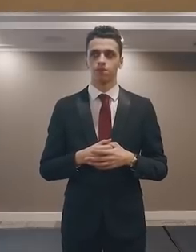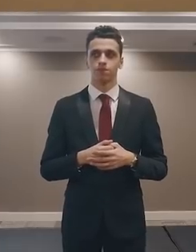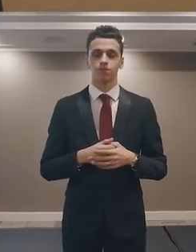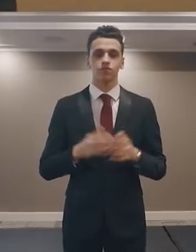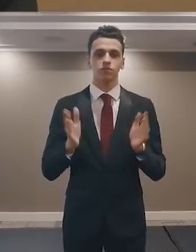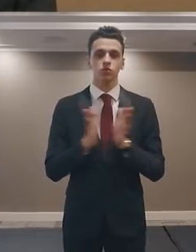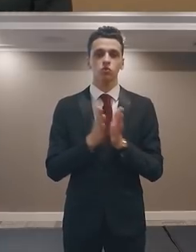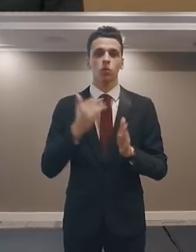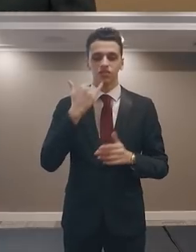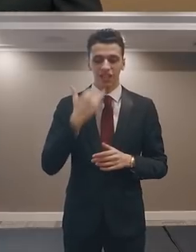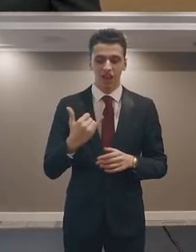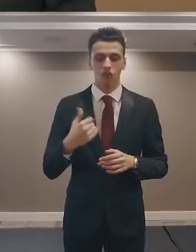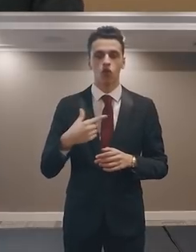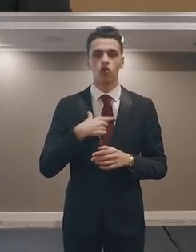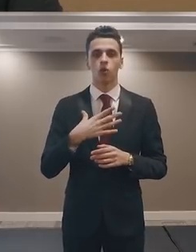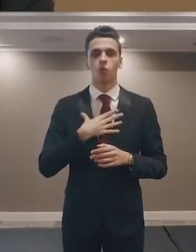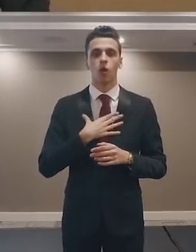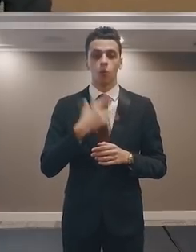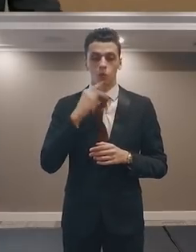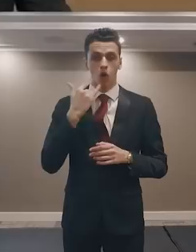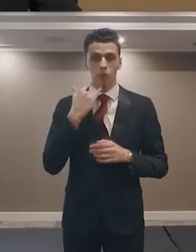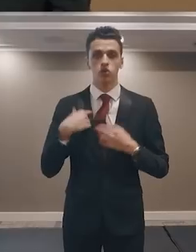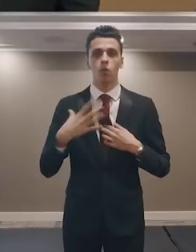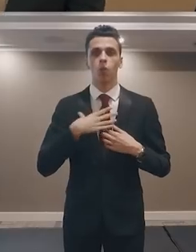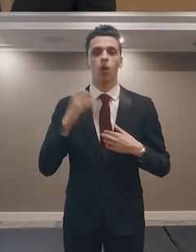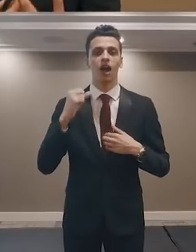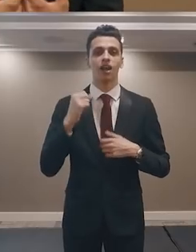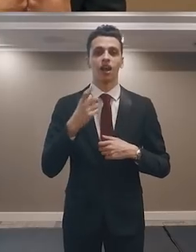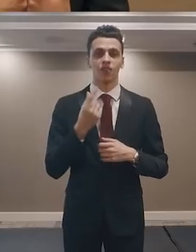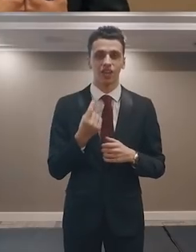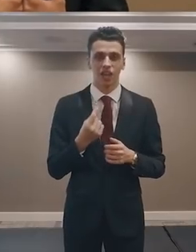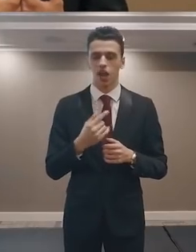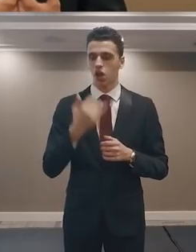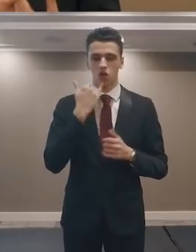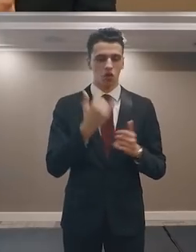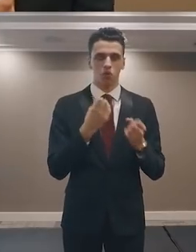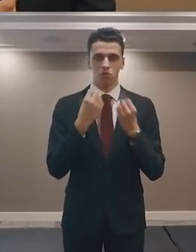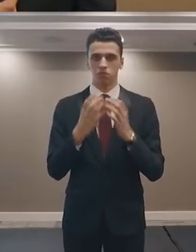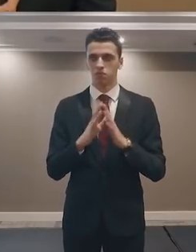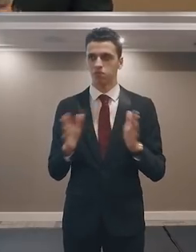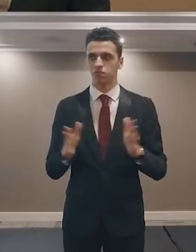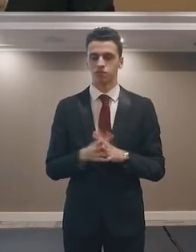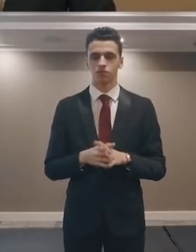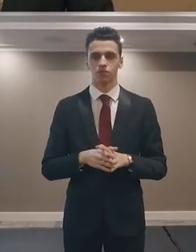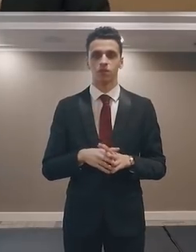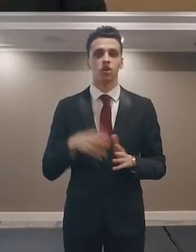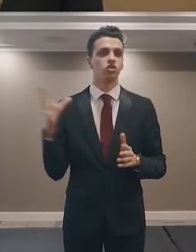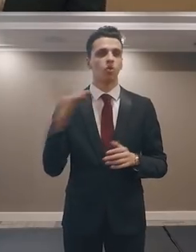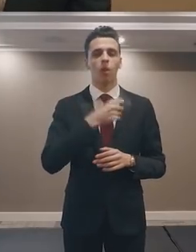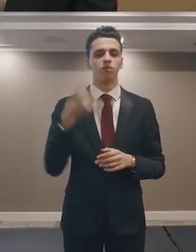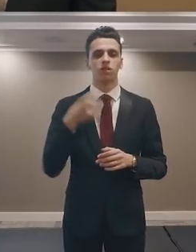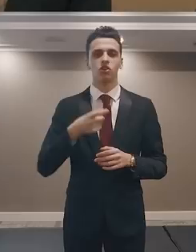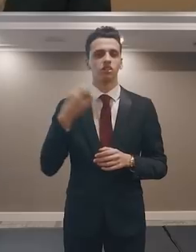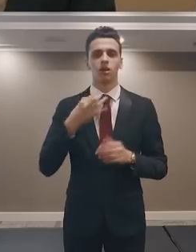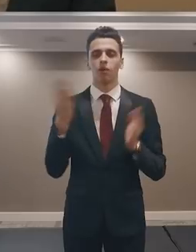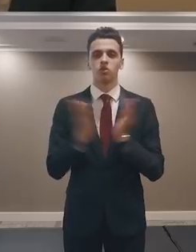ganar dinero me permite tener libertad algo impensable para mucha gente a mi edad normalmente la gente me da que está haciendo estudiar un máster sea una carrera o